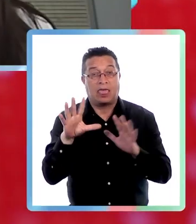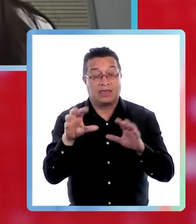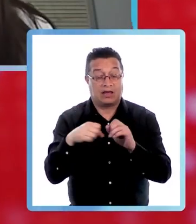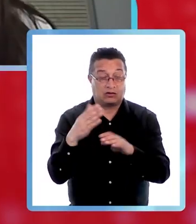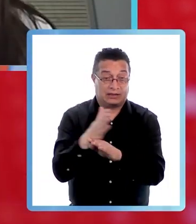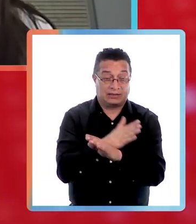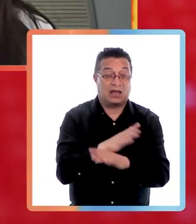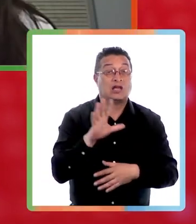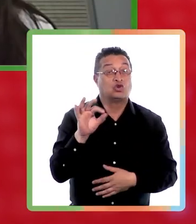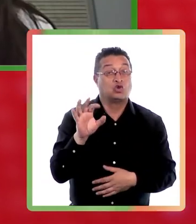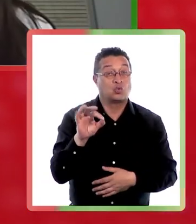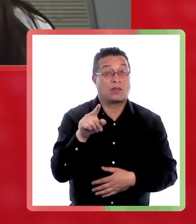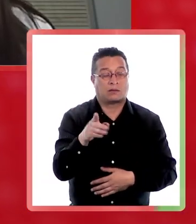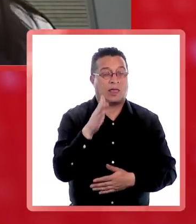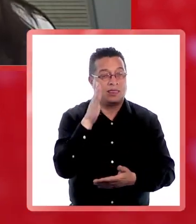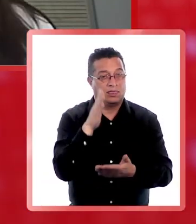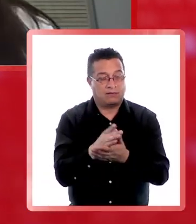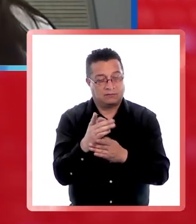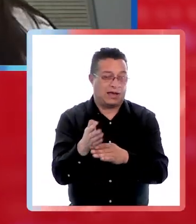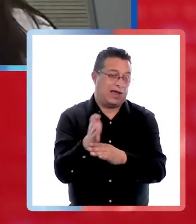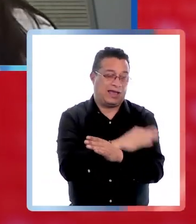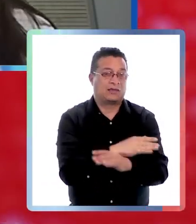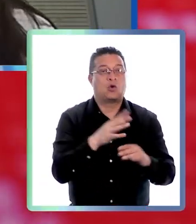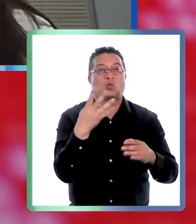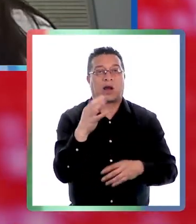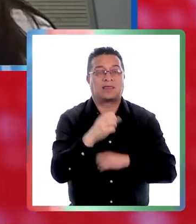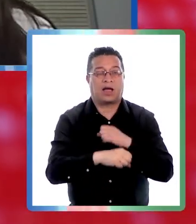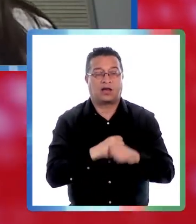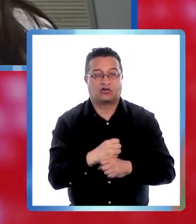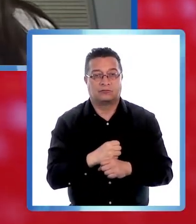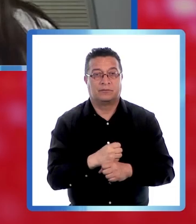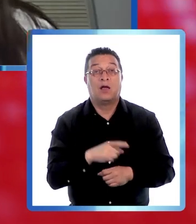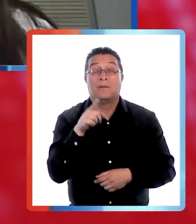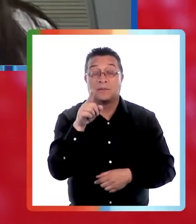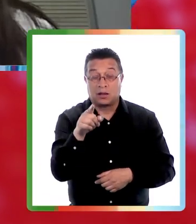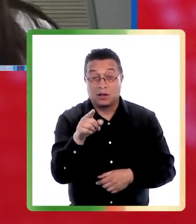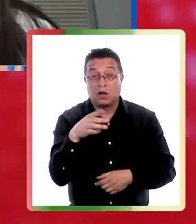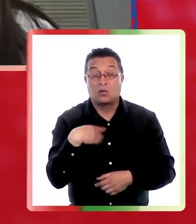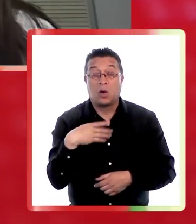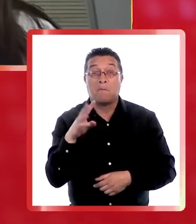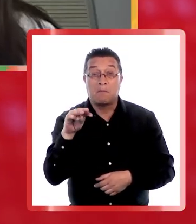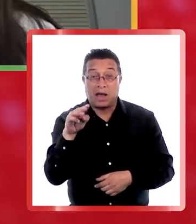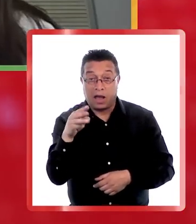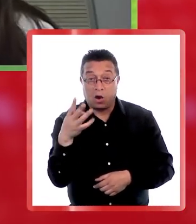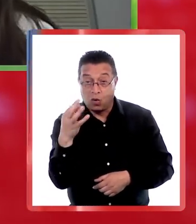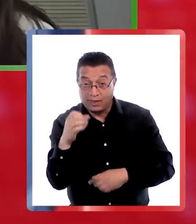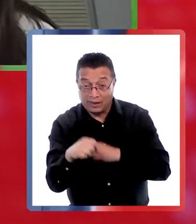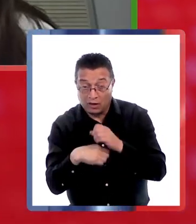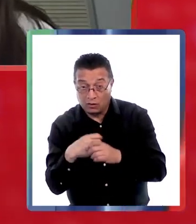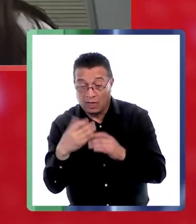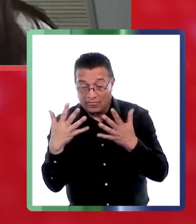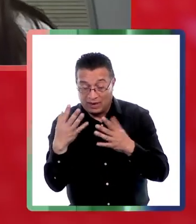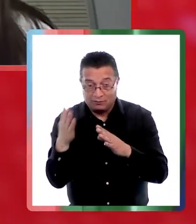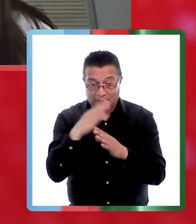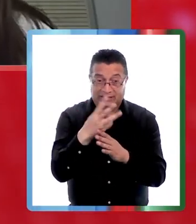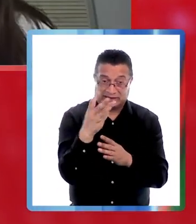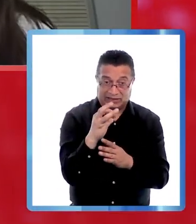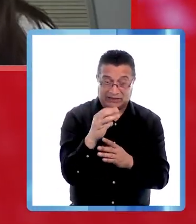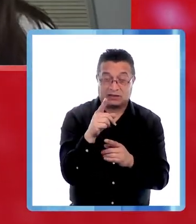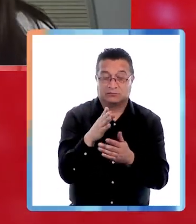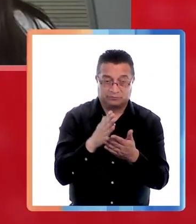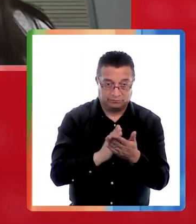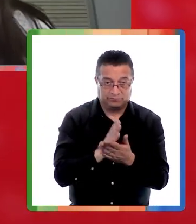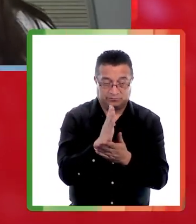60, 10 años antes son 50, ella parte a los 40. Si la mamá tuvo un cáncer de mama a los 40, 10 años antes